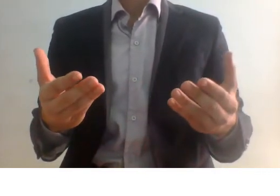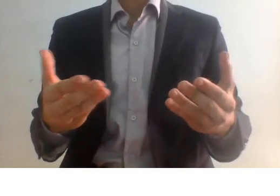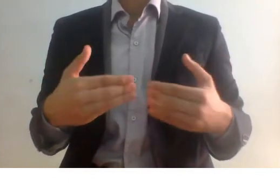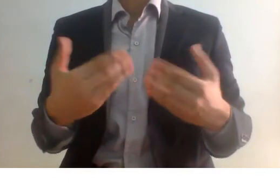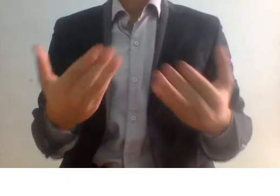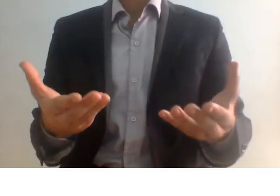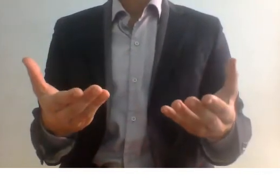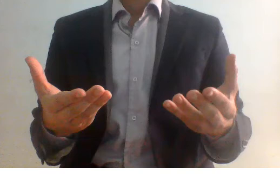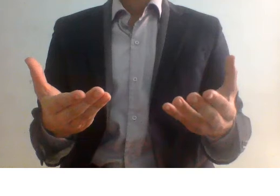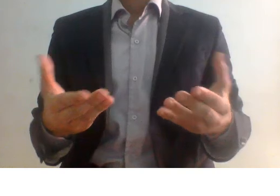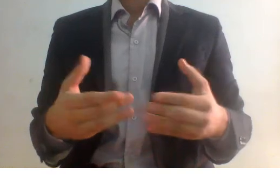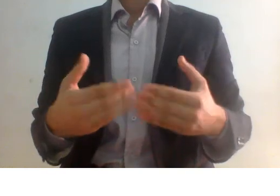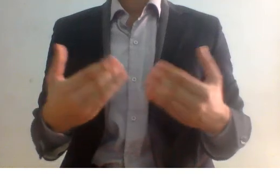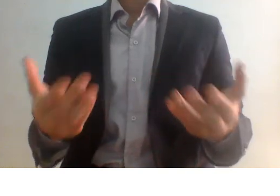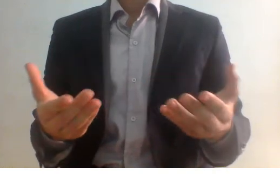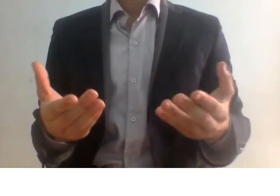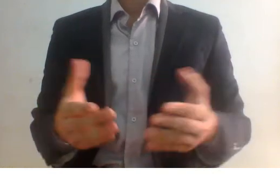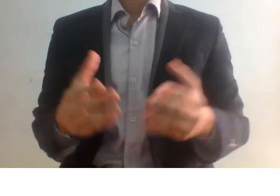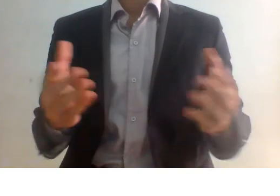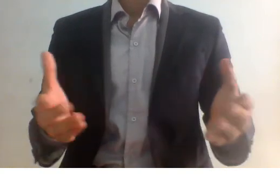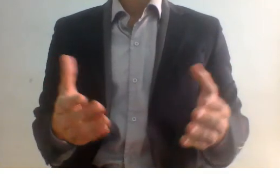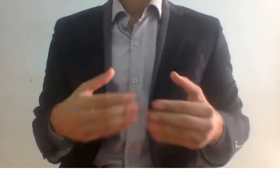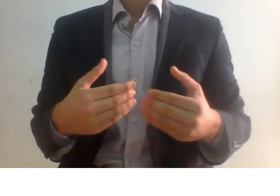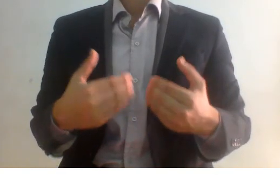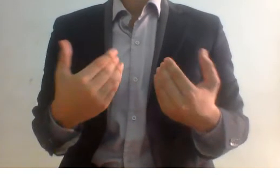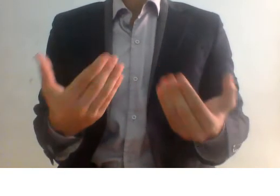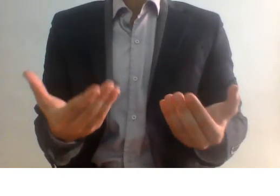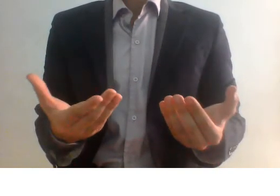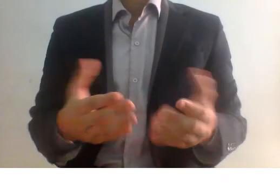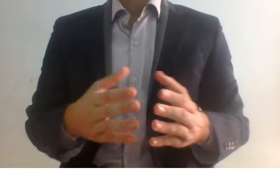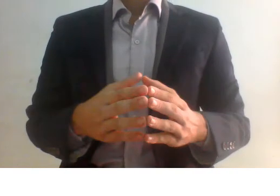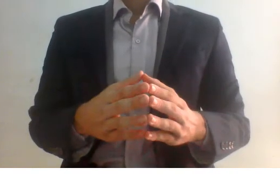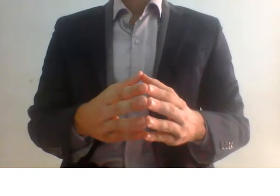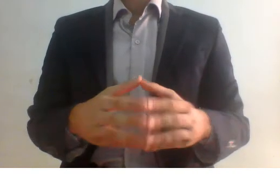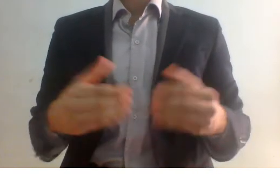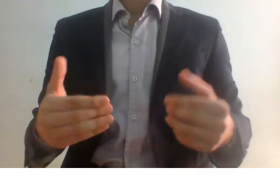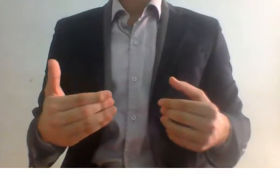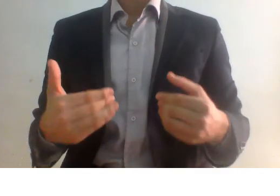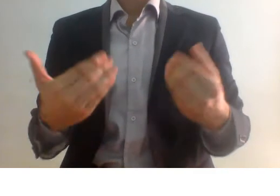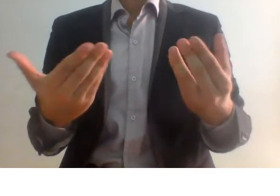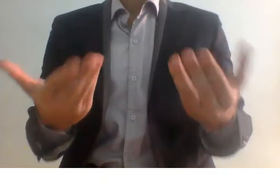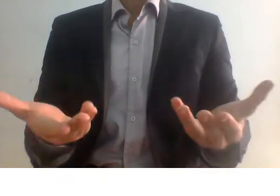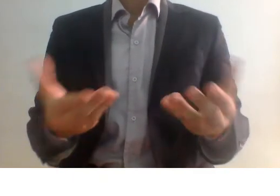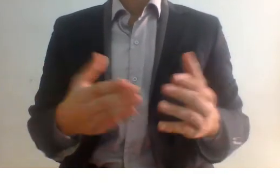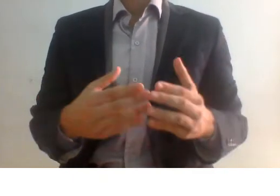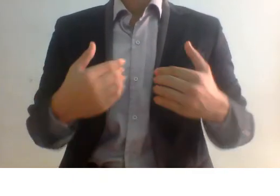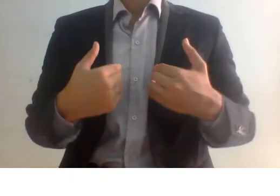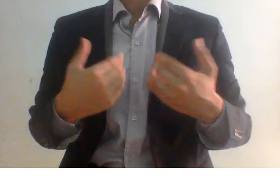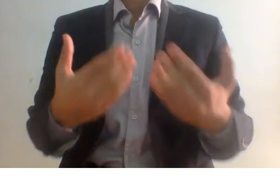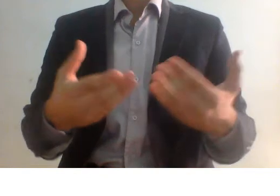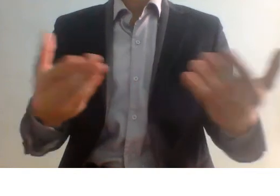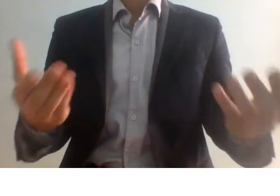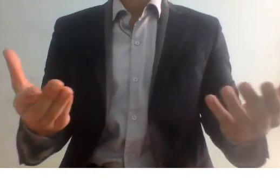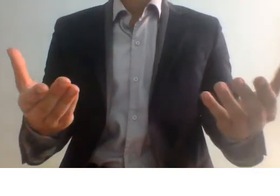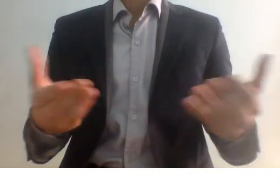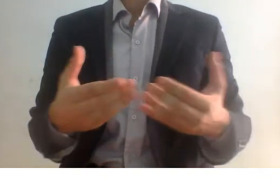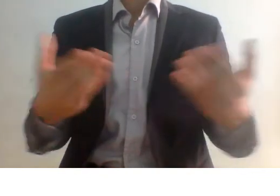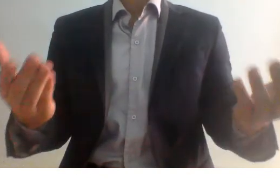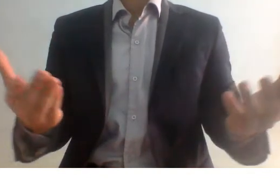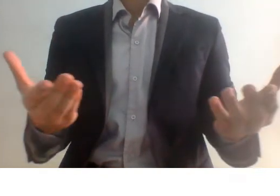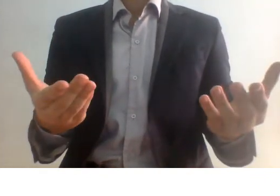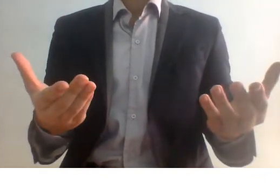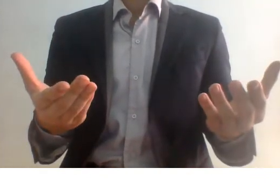los mismos empresarios de la Coparmex en esta misma nota destacan eso, que el outsourcing tiene muchos problemas y que lo que ellos solicitan es